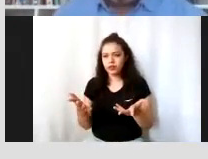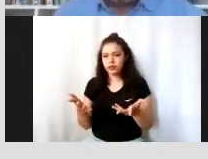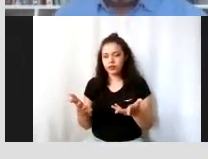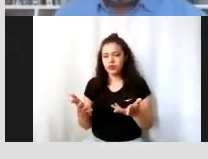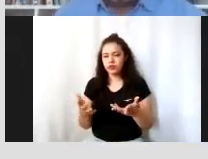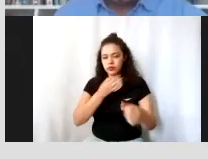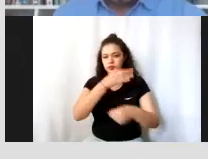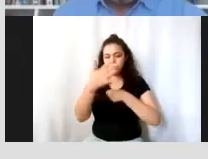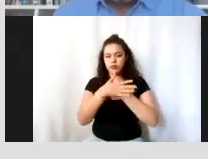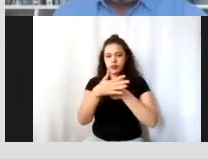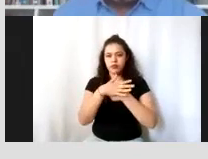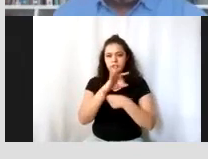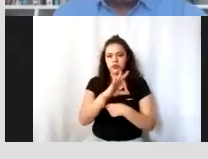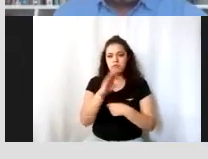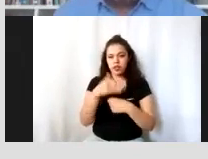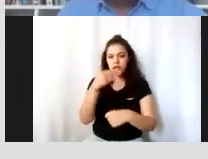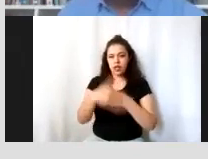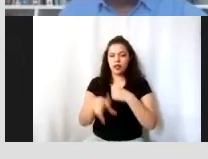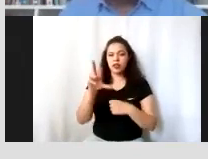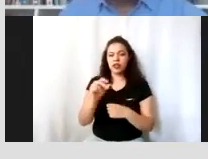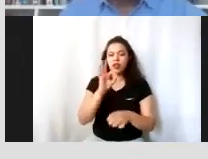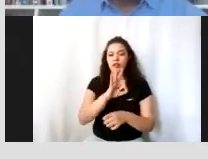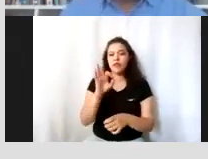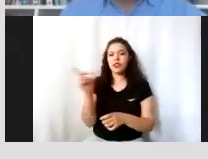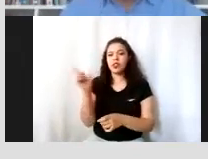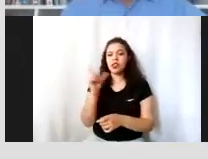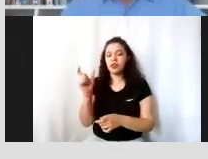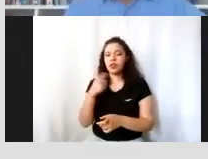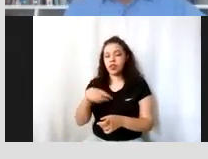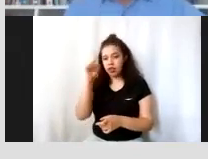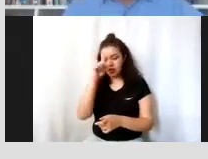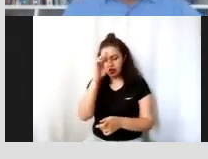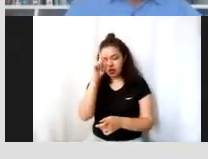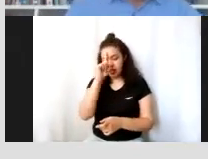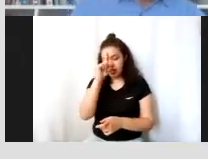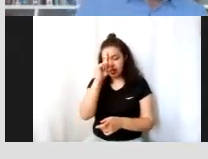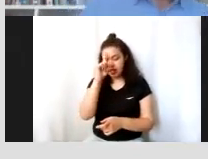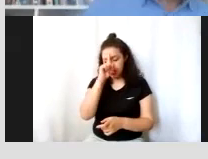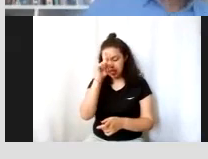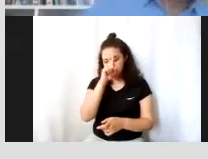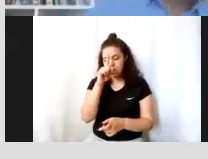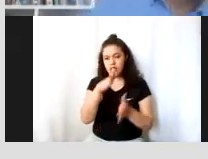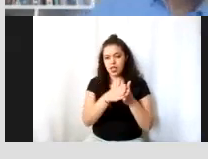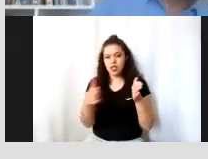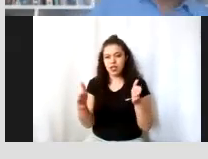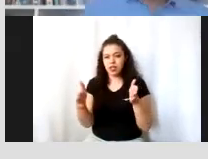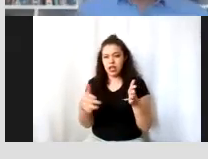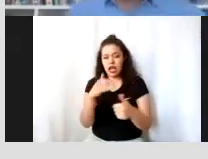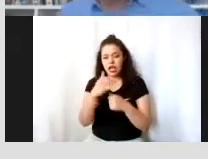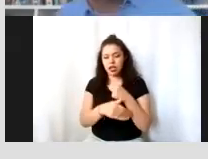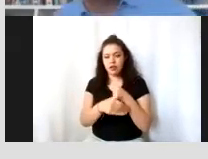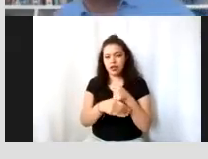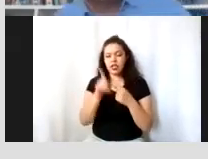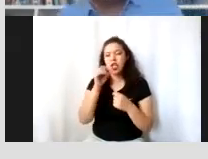no tiene fecha de vencimiento. ¿En dónde se pone la fecha y cuál es el periodo recomendable? Ok, no fecha de vencimiento, sino periodo